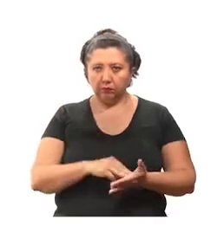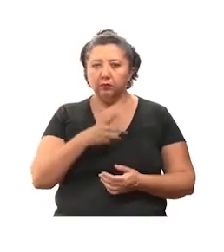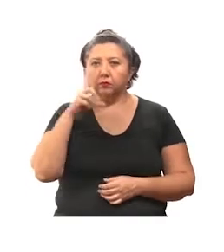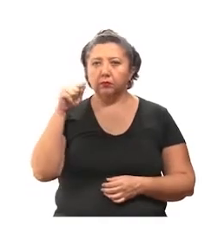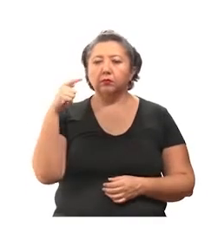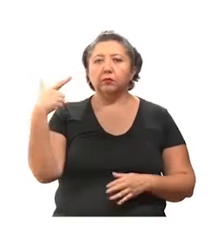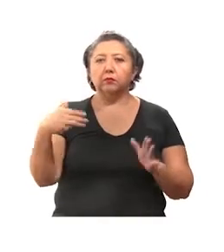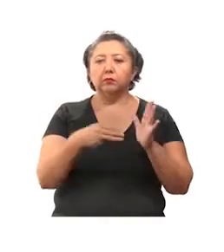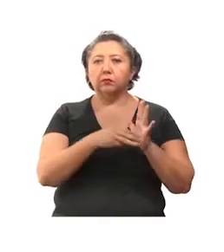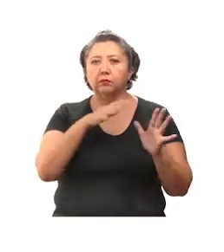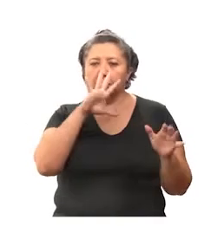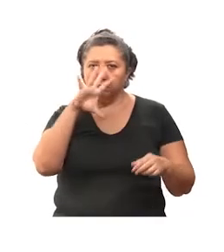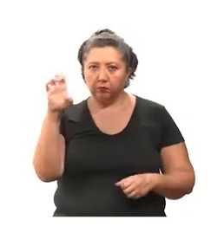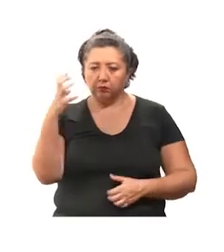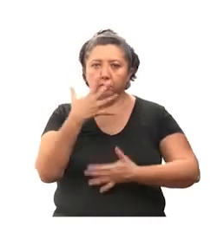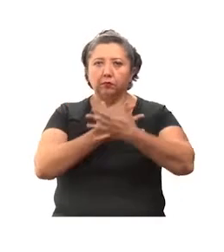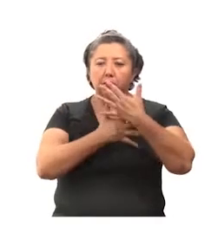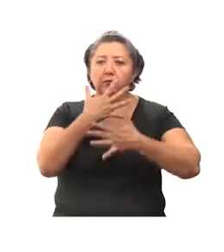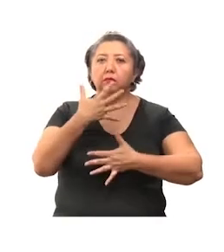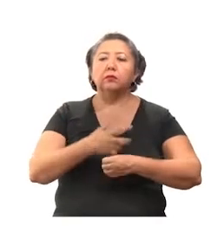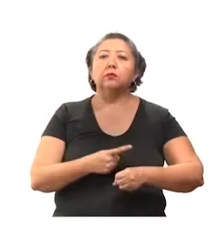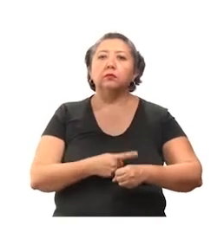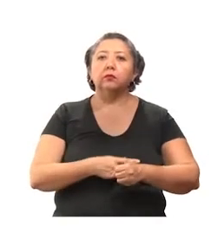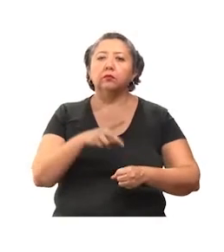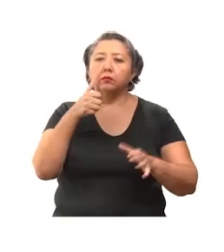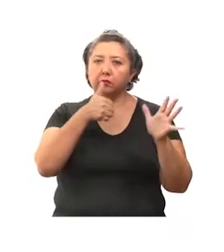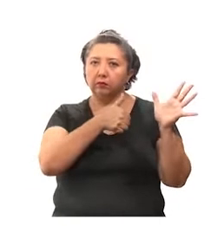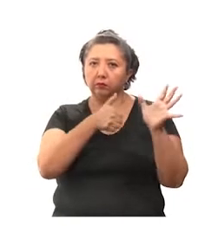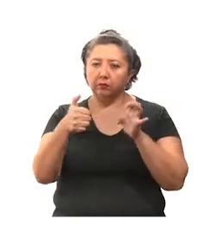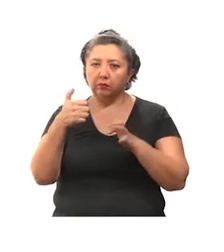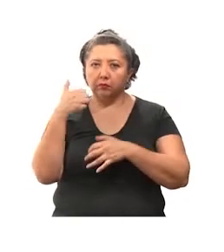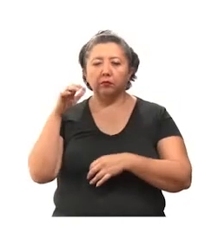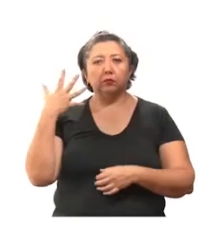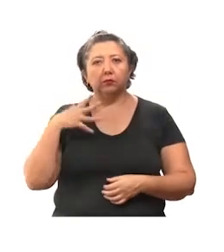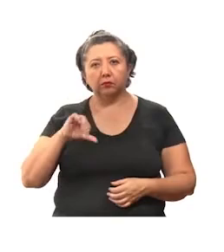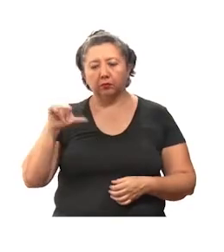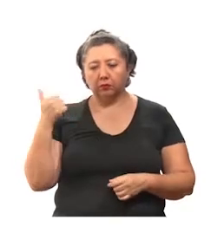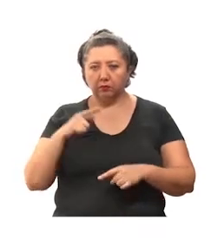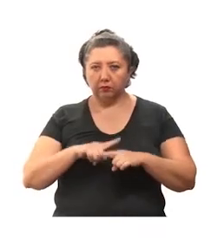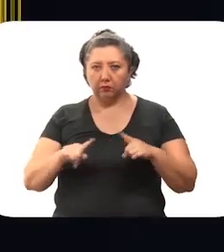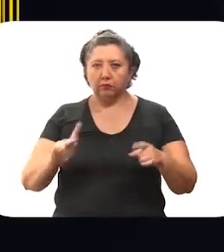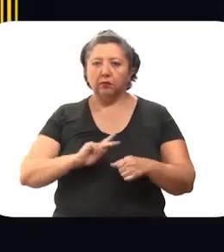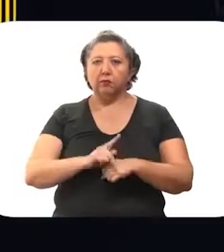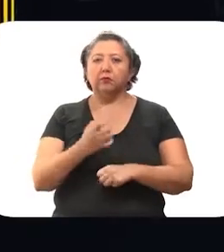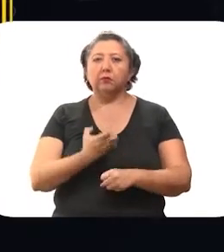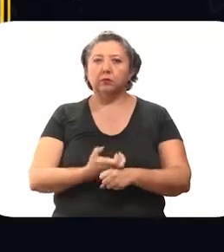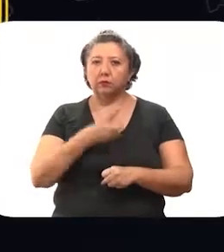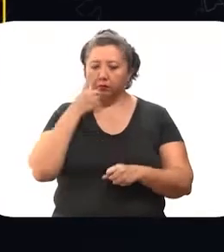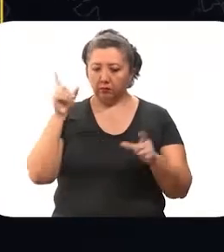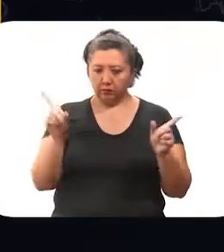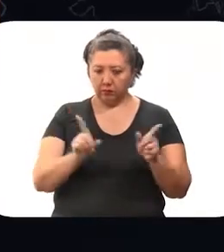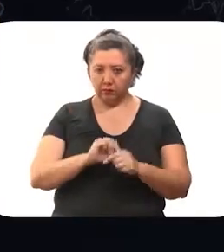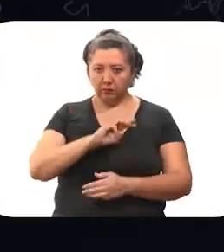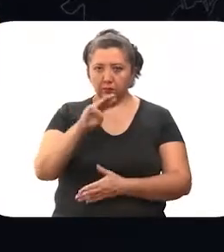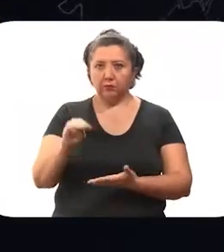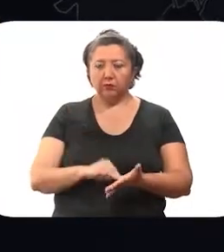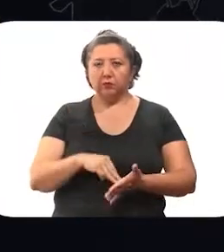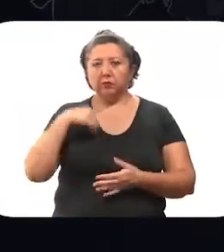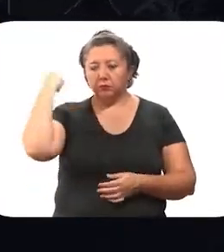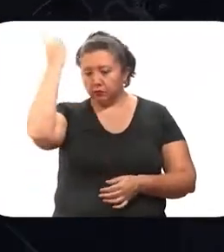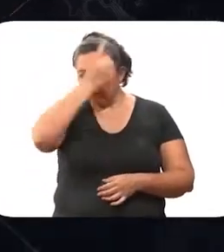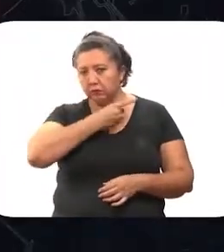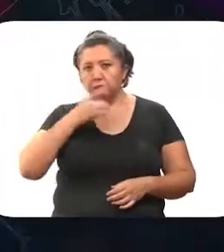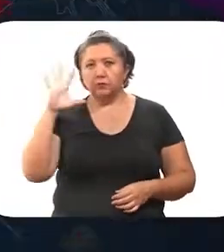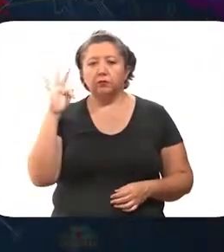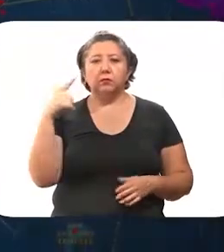los 77.515 casos positivos, 610 son de otro país u otro estado. Específicamente, en Mérida se han